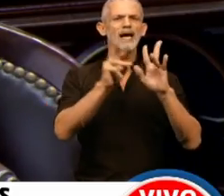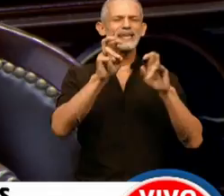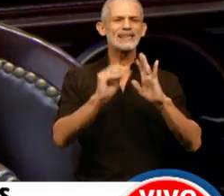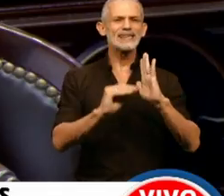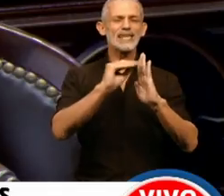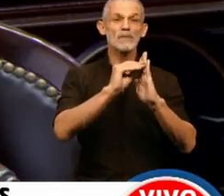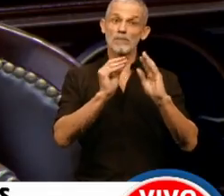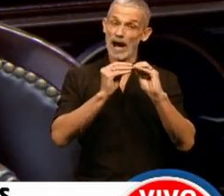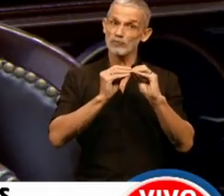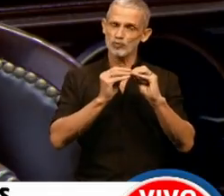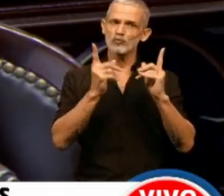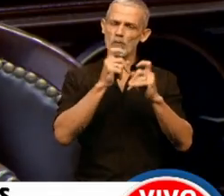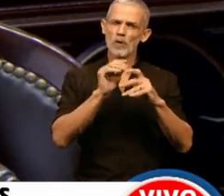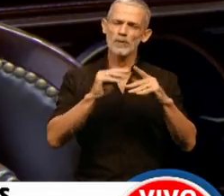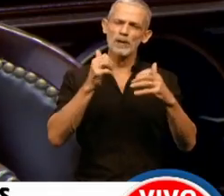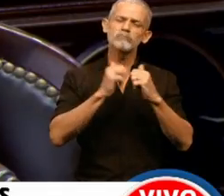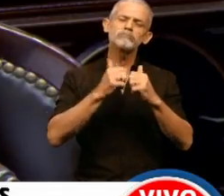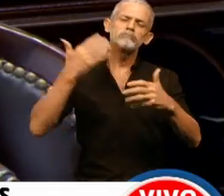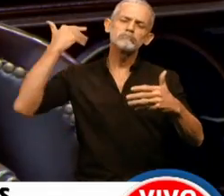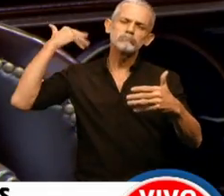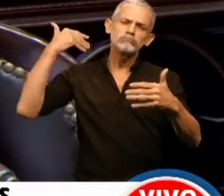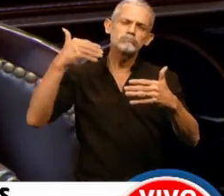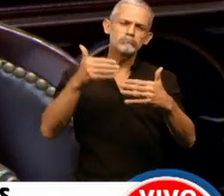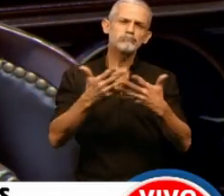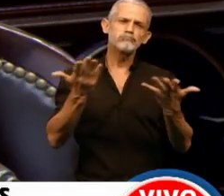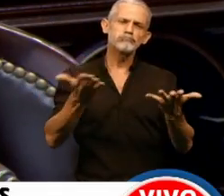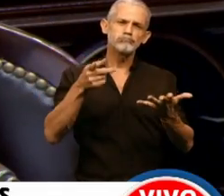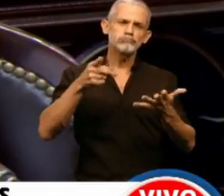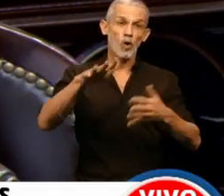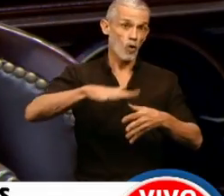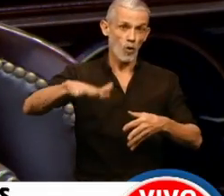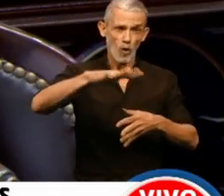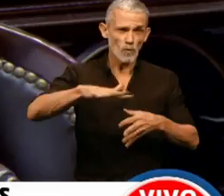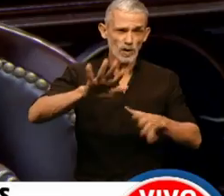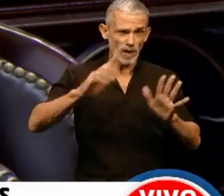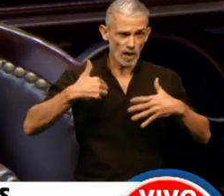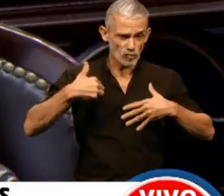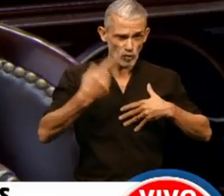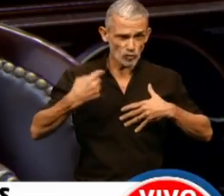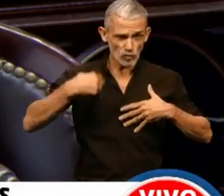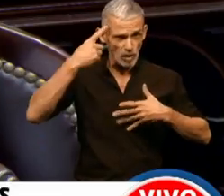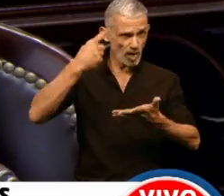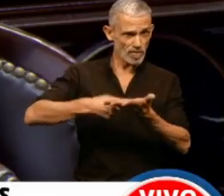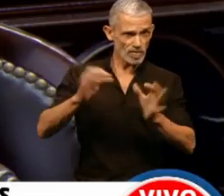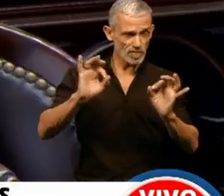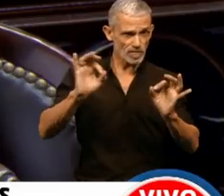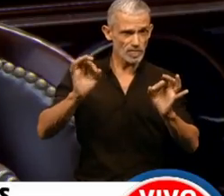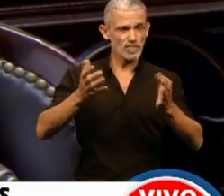un asunto un problema histórico que puso a la comunidad no lo pusimos nosotros